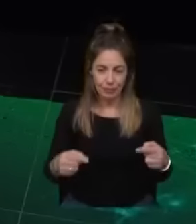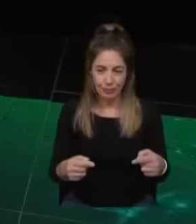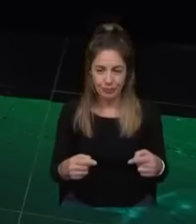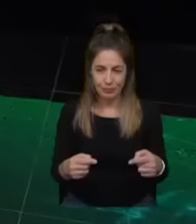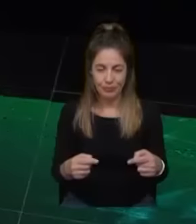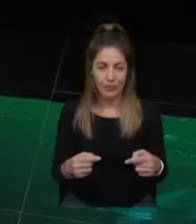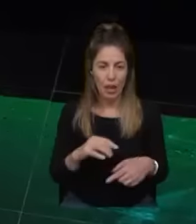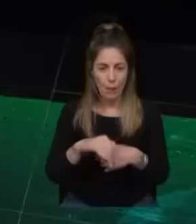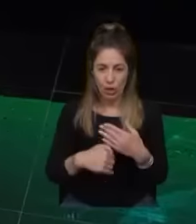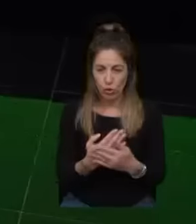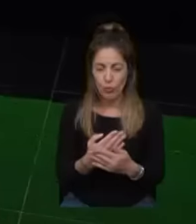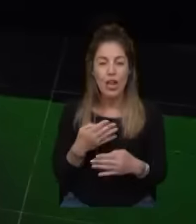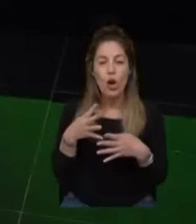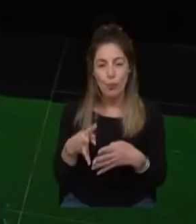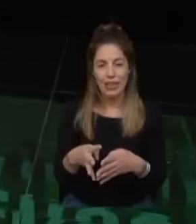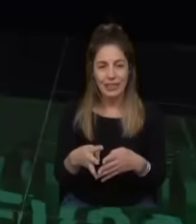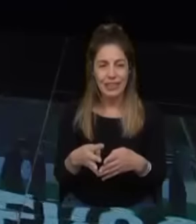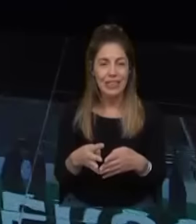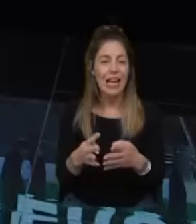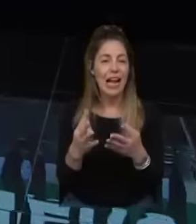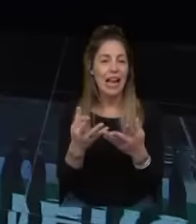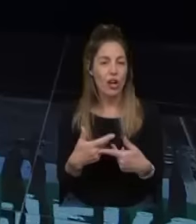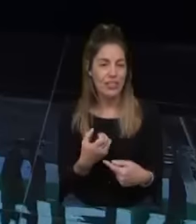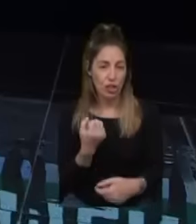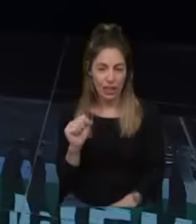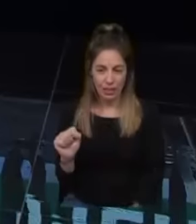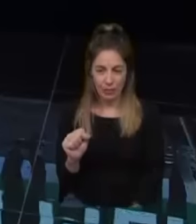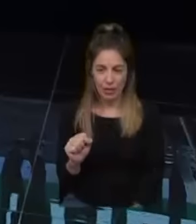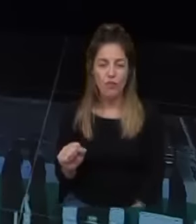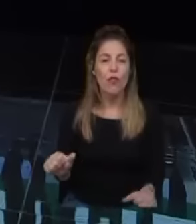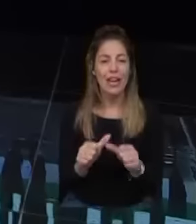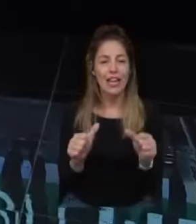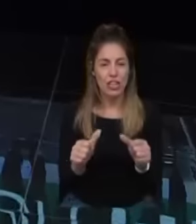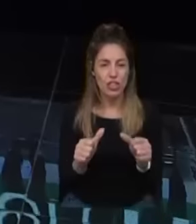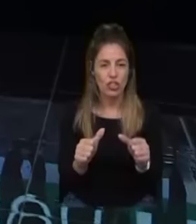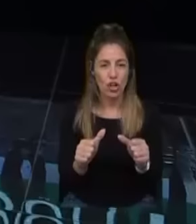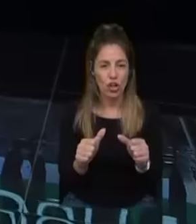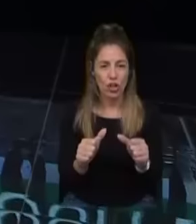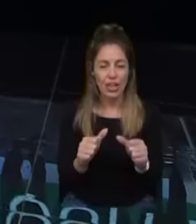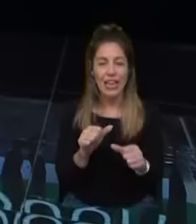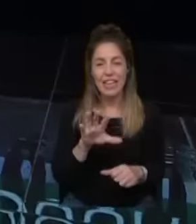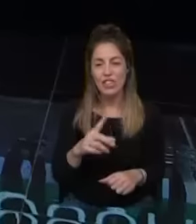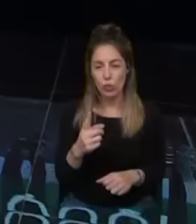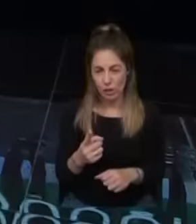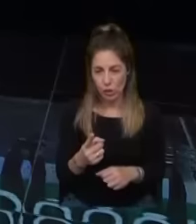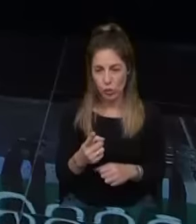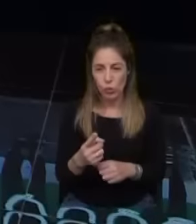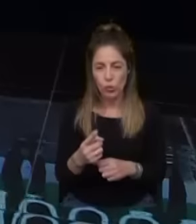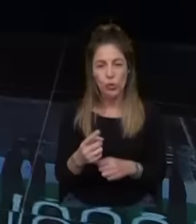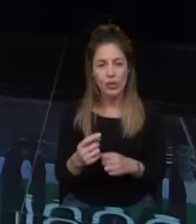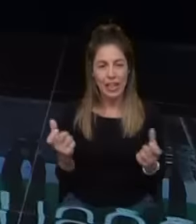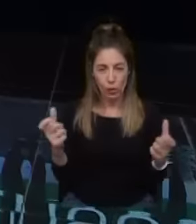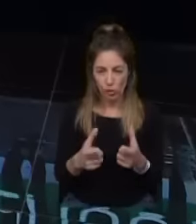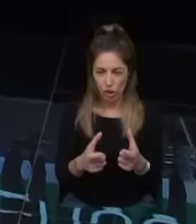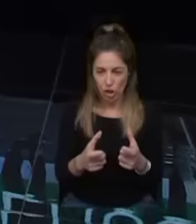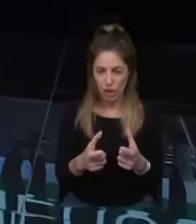el Mercosur para combatir al crimen organizado. El planteo fue realizado durante la edición número 51 de la reunión de